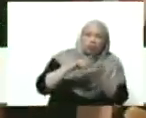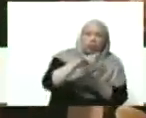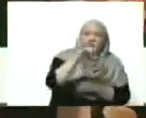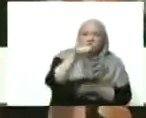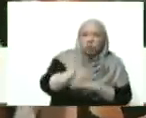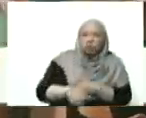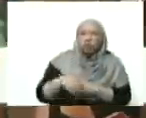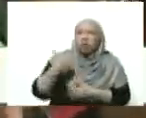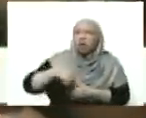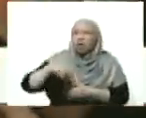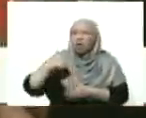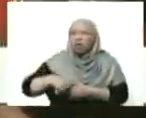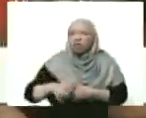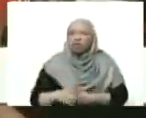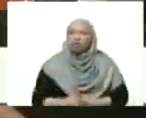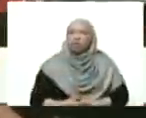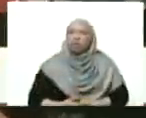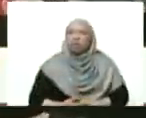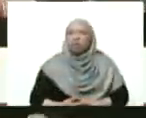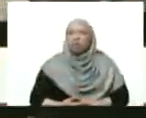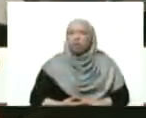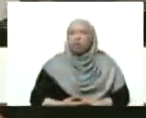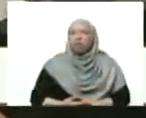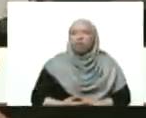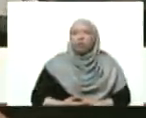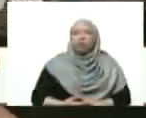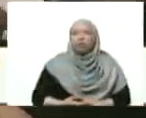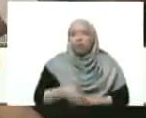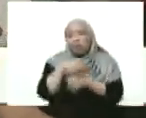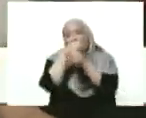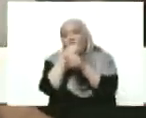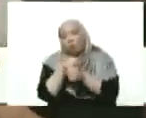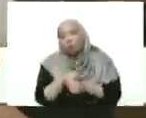retenida en Argentina. ¿Qué nos puede decir? Bueno,